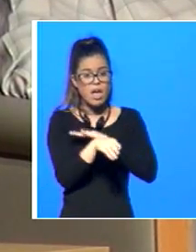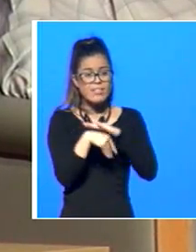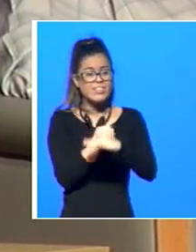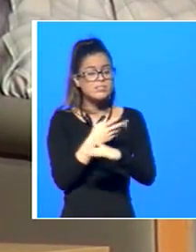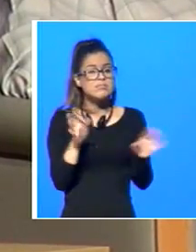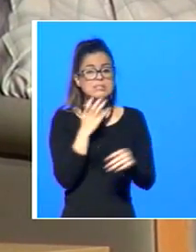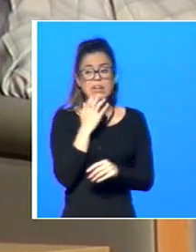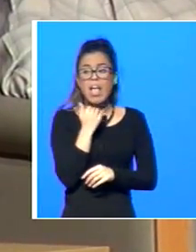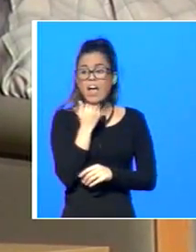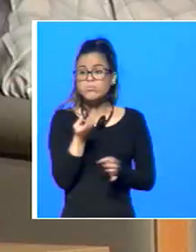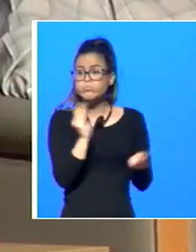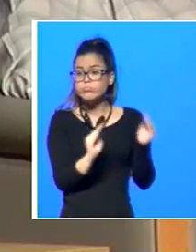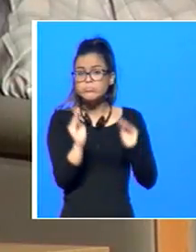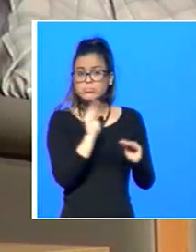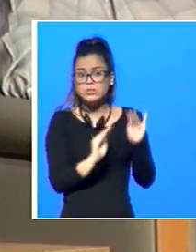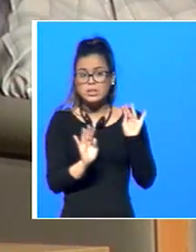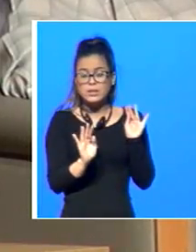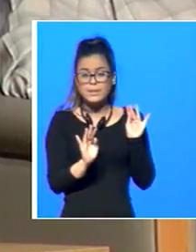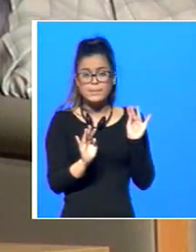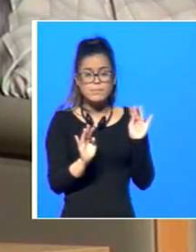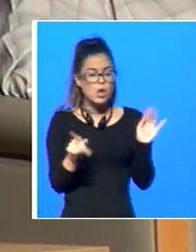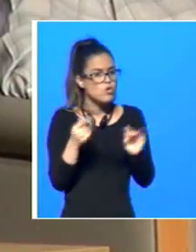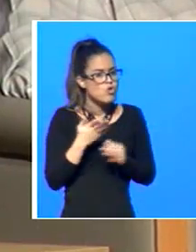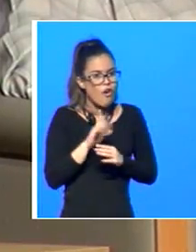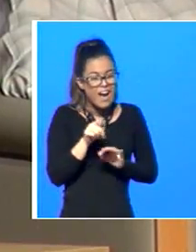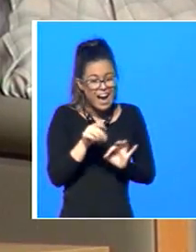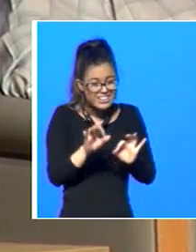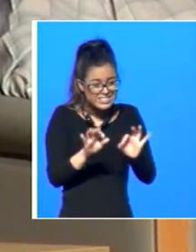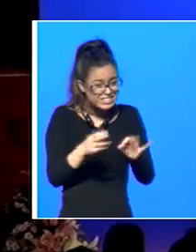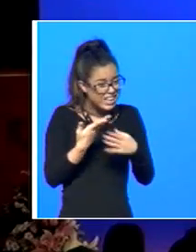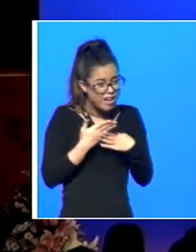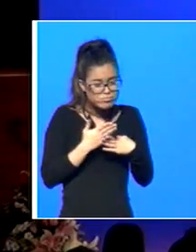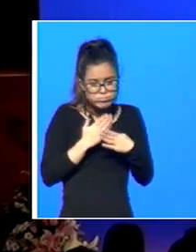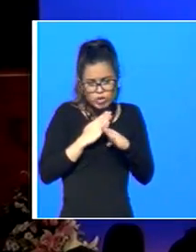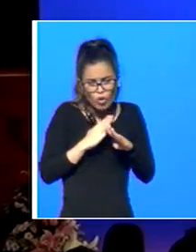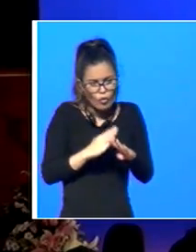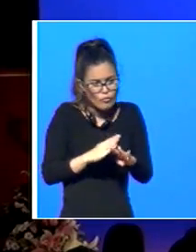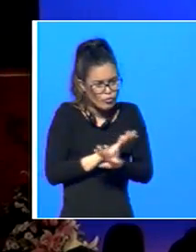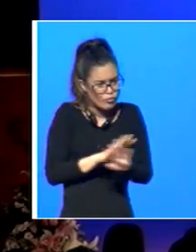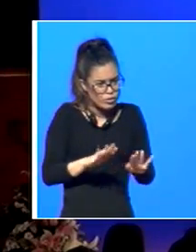apuntar algo, yo con eso me conformaría. Muy bien. Xavier. Bueno,